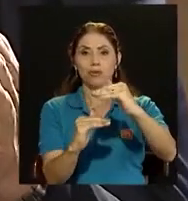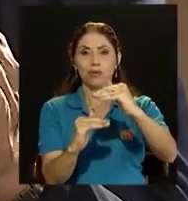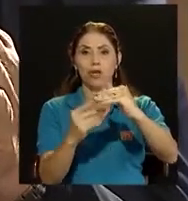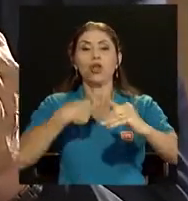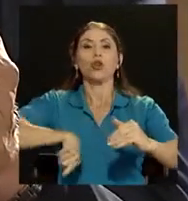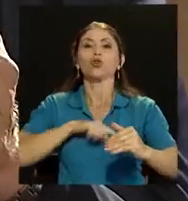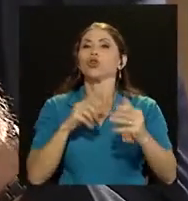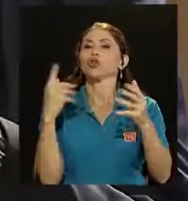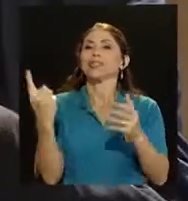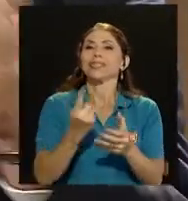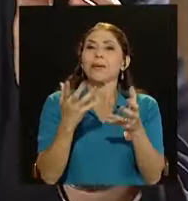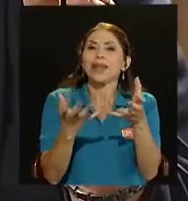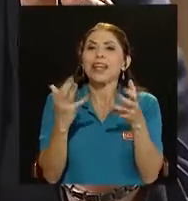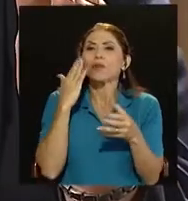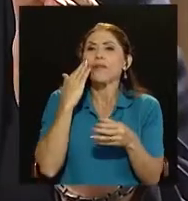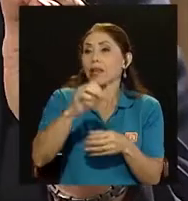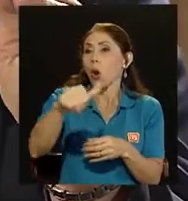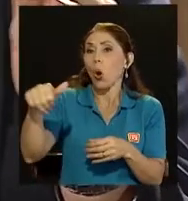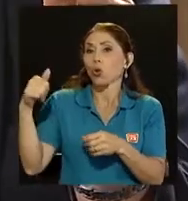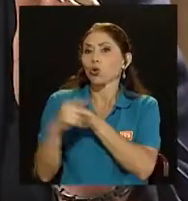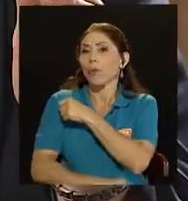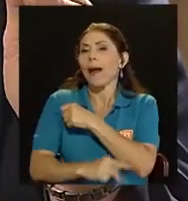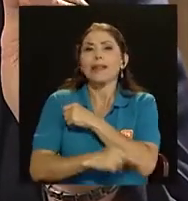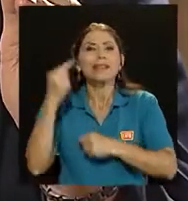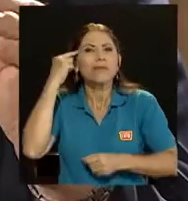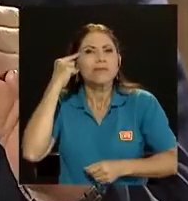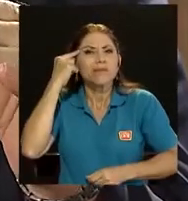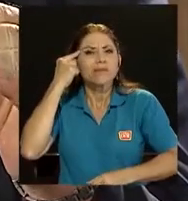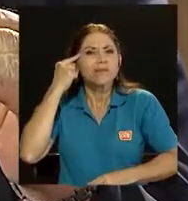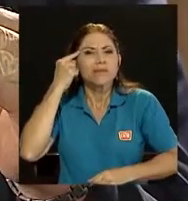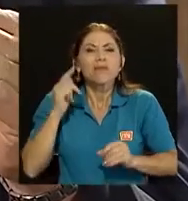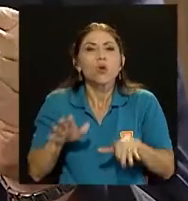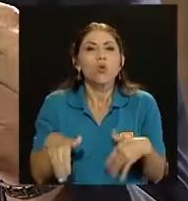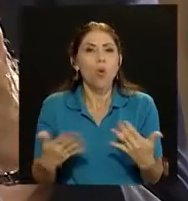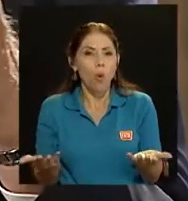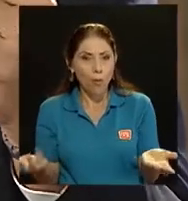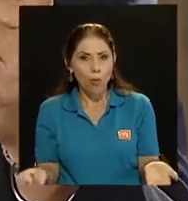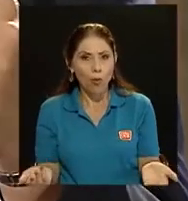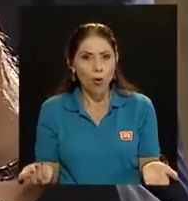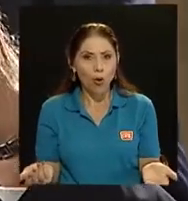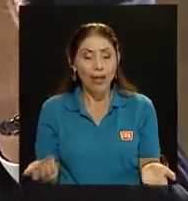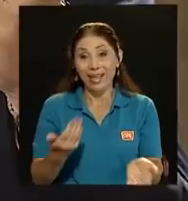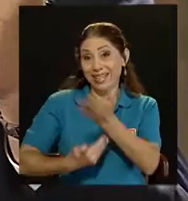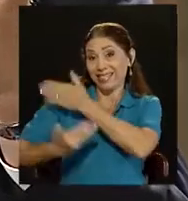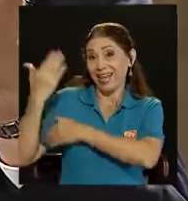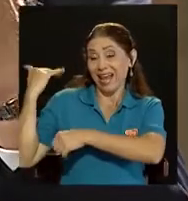piensan los demás, y si hubiese una mayoría de los, en aquel